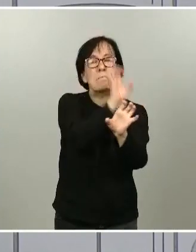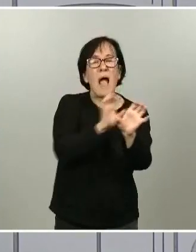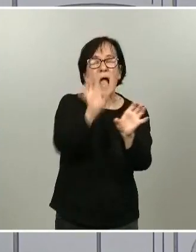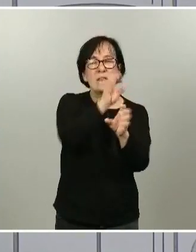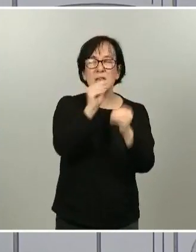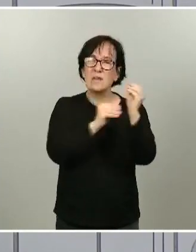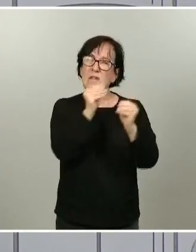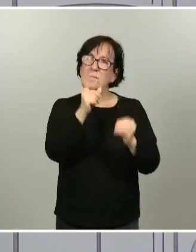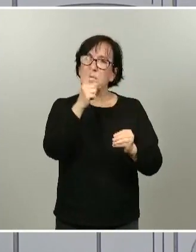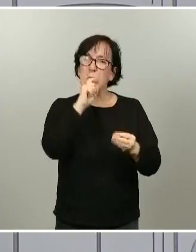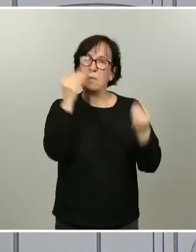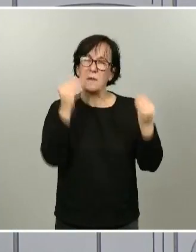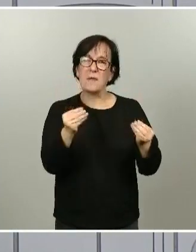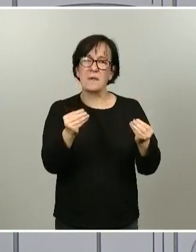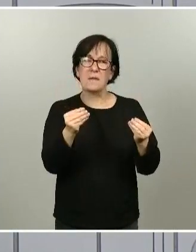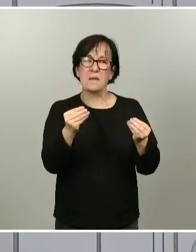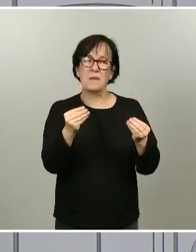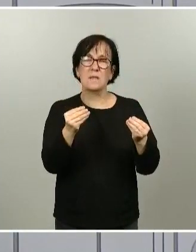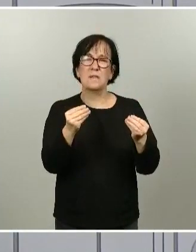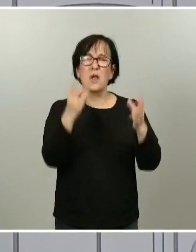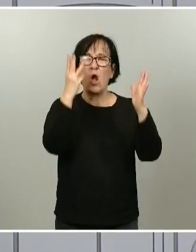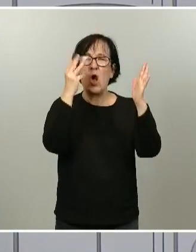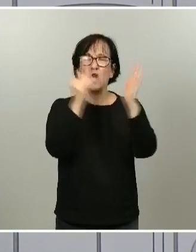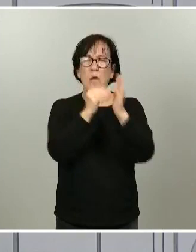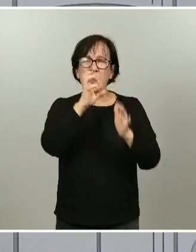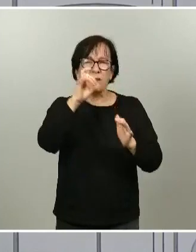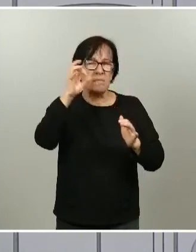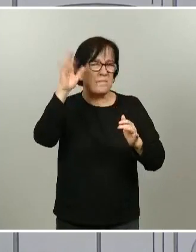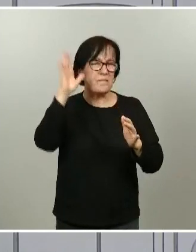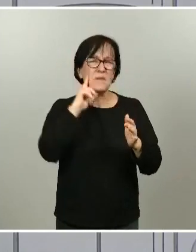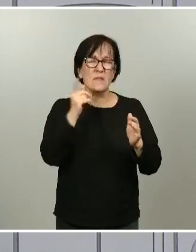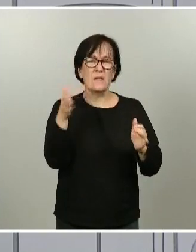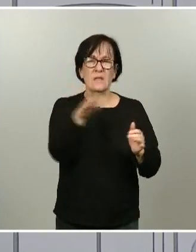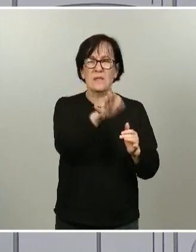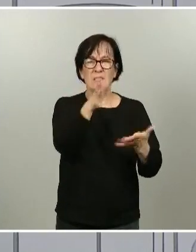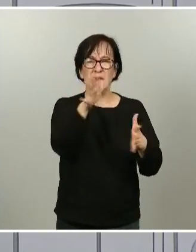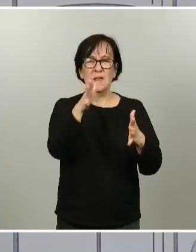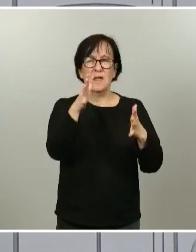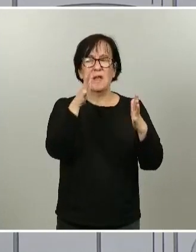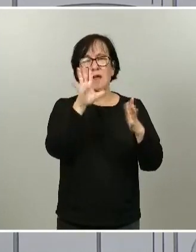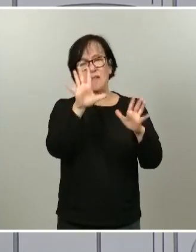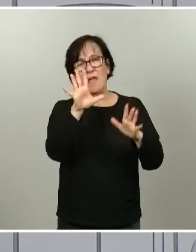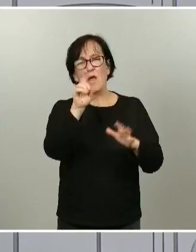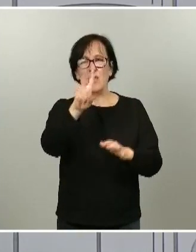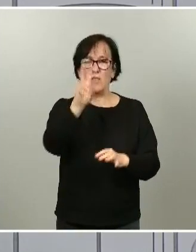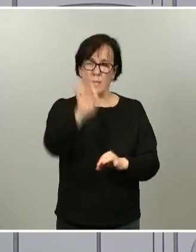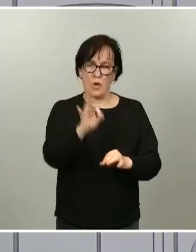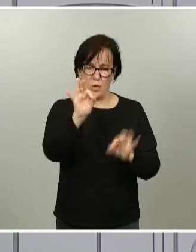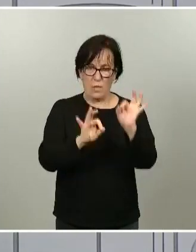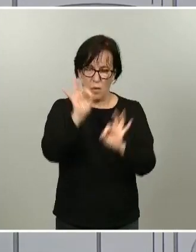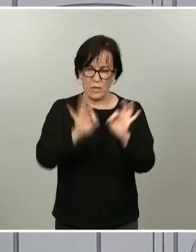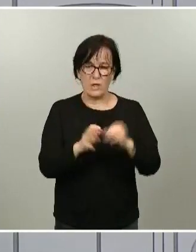mal, 8.000 y pico casos con una letalidad de alrededor del 10-12%. Es una